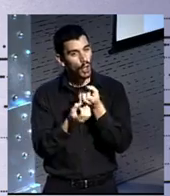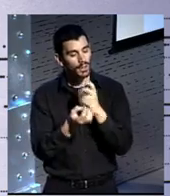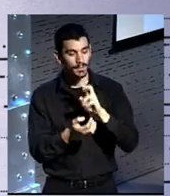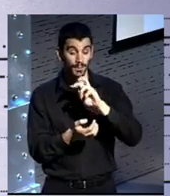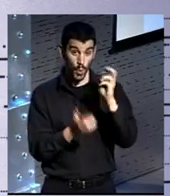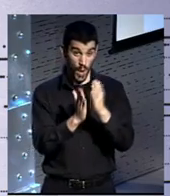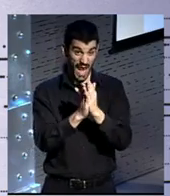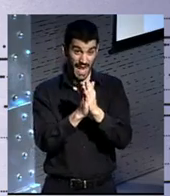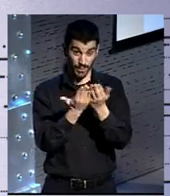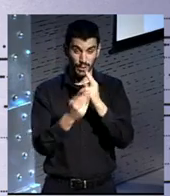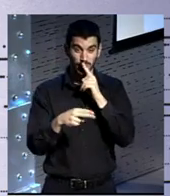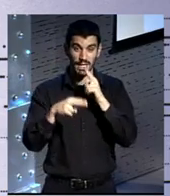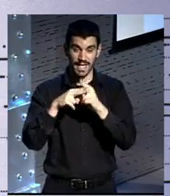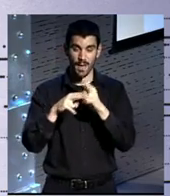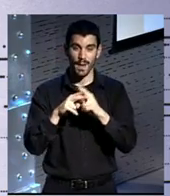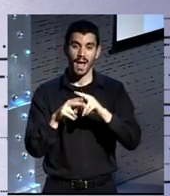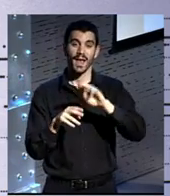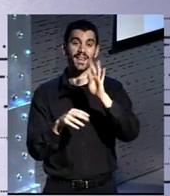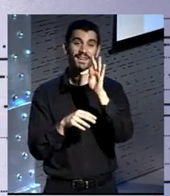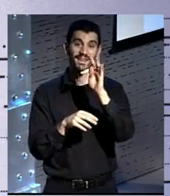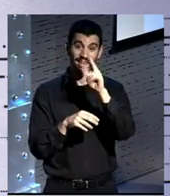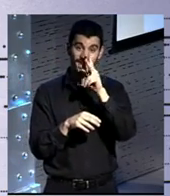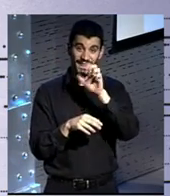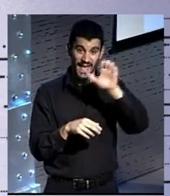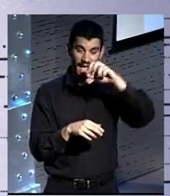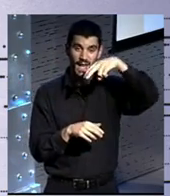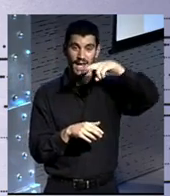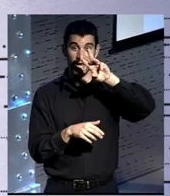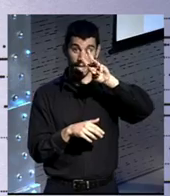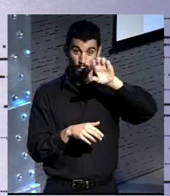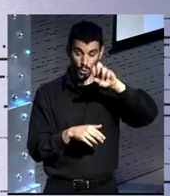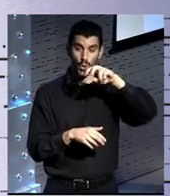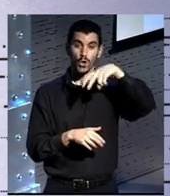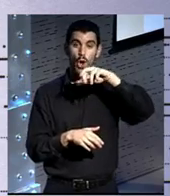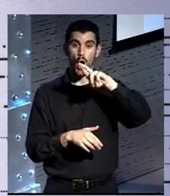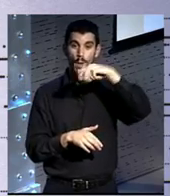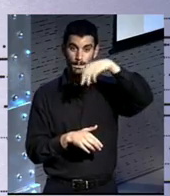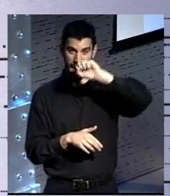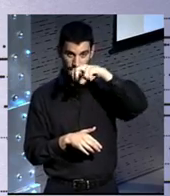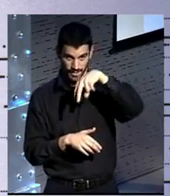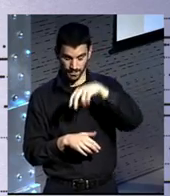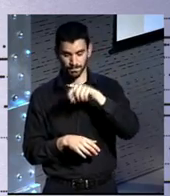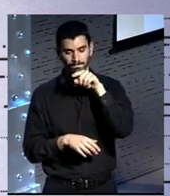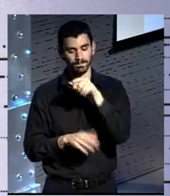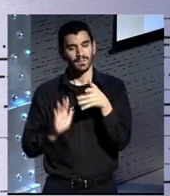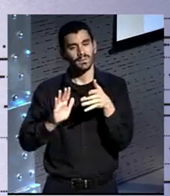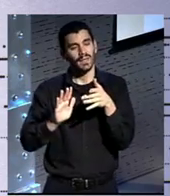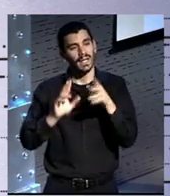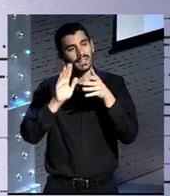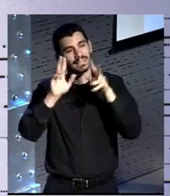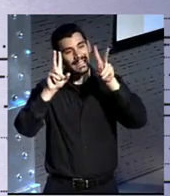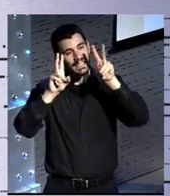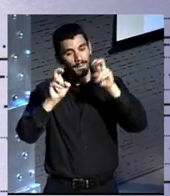New Normal, de Peter Hinz, que habla de 2 tendencias muy determinantes. La primera es el precio que